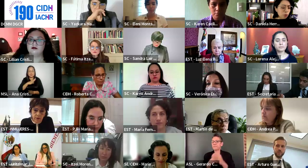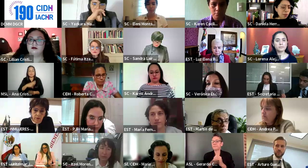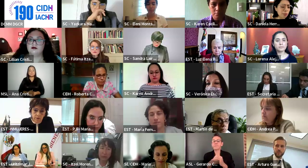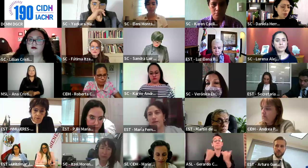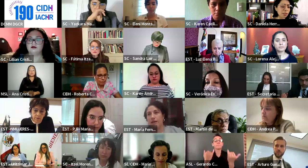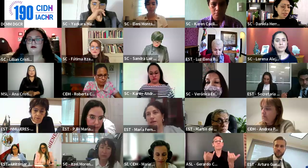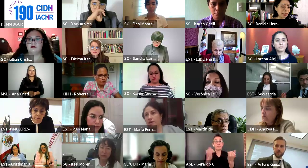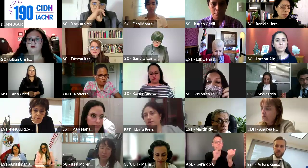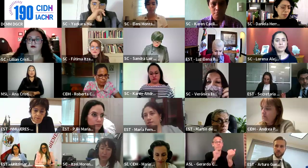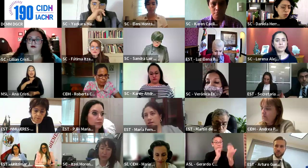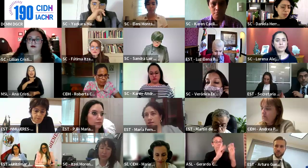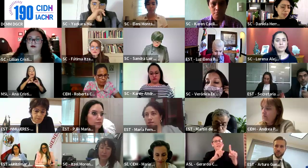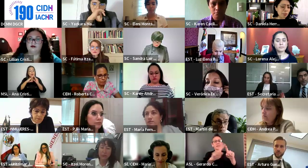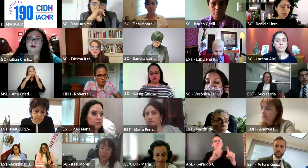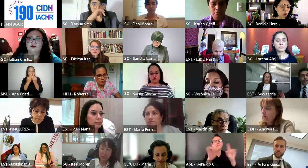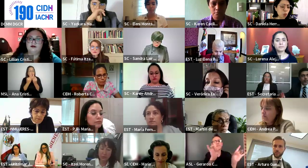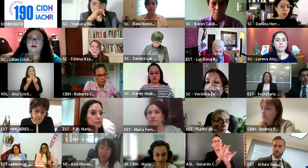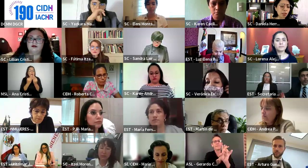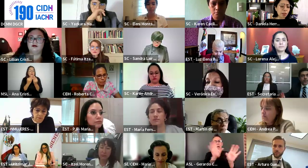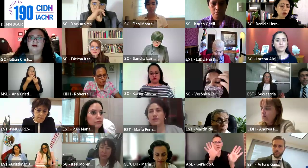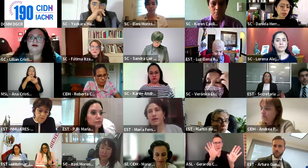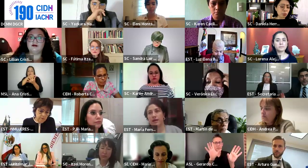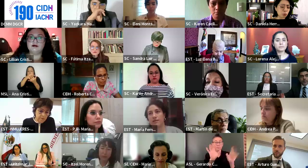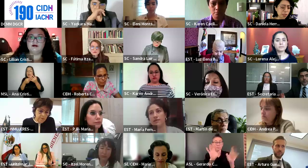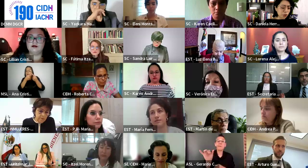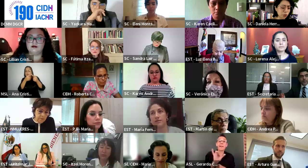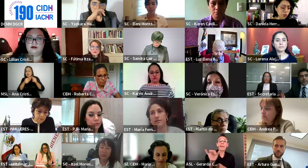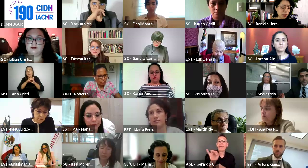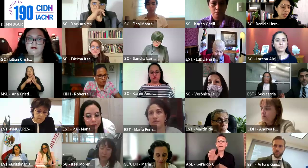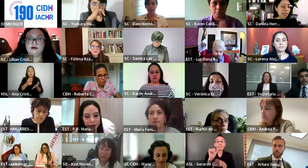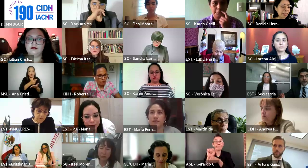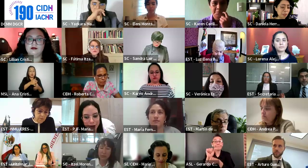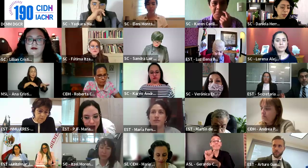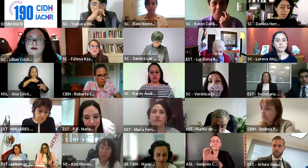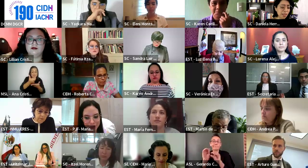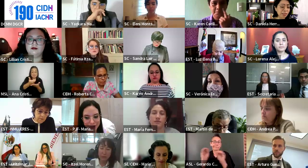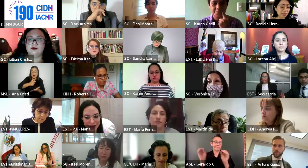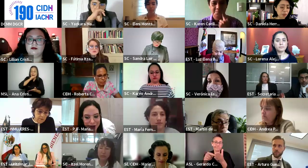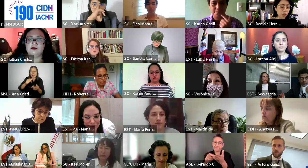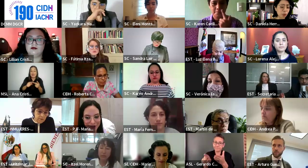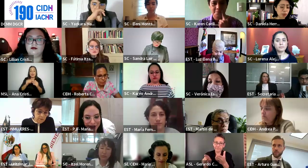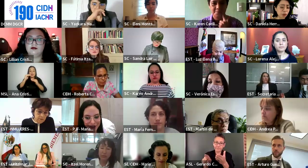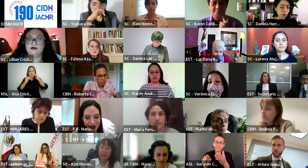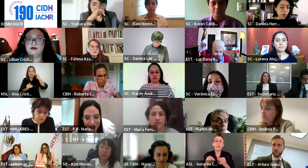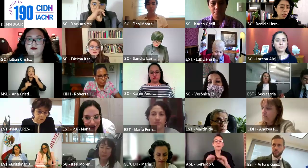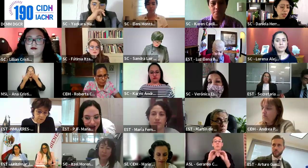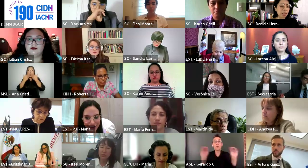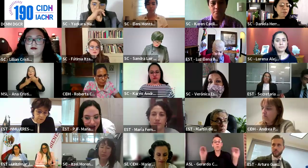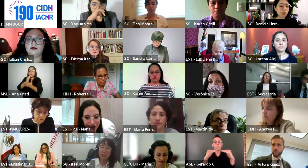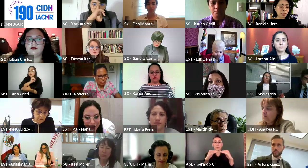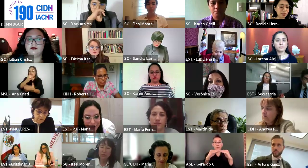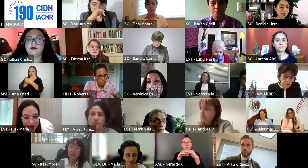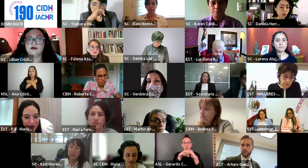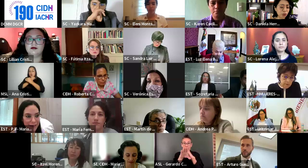Enfrentamos formas de violencia menos visibles como el trabajo sin remuneración, la desigualdad de acceso a la educación,